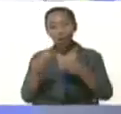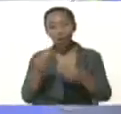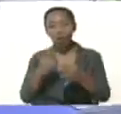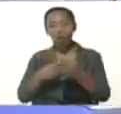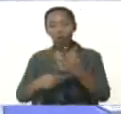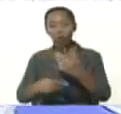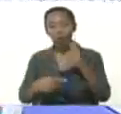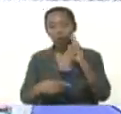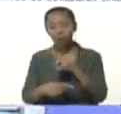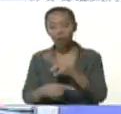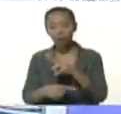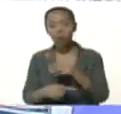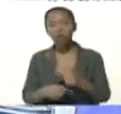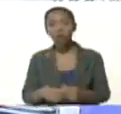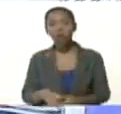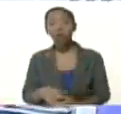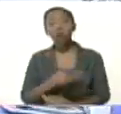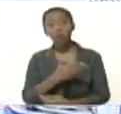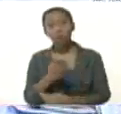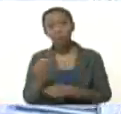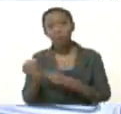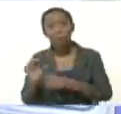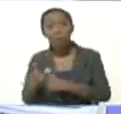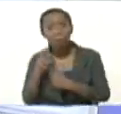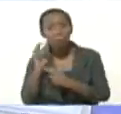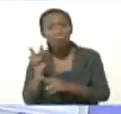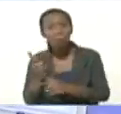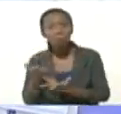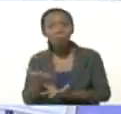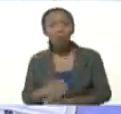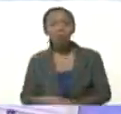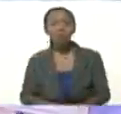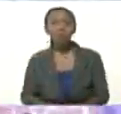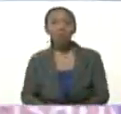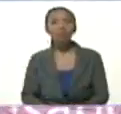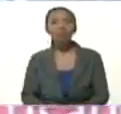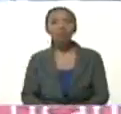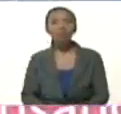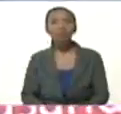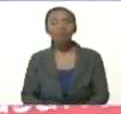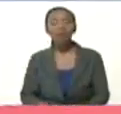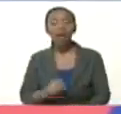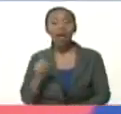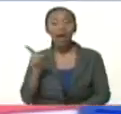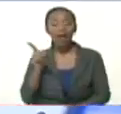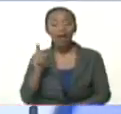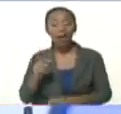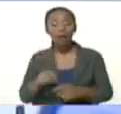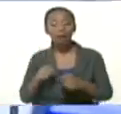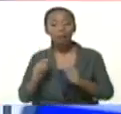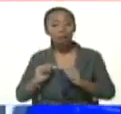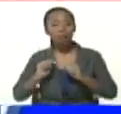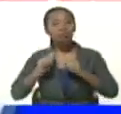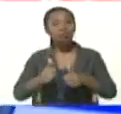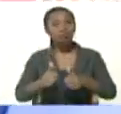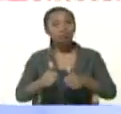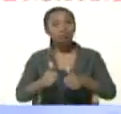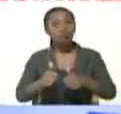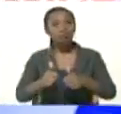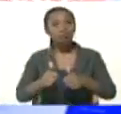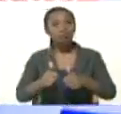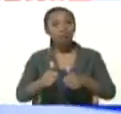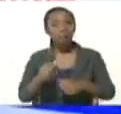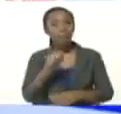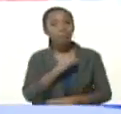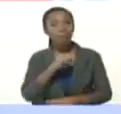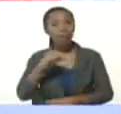están ustedes? Vamos a presentarlo, Joselito. Petrochoc, presidente, es un emprendimiento sencillamente